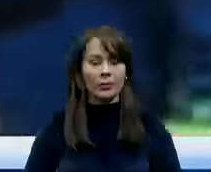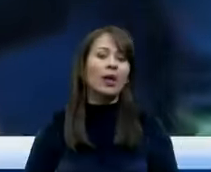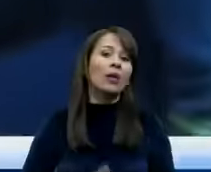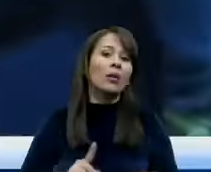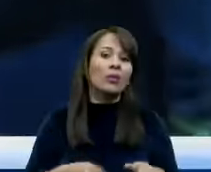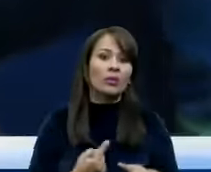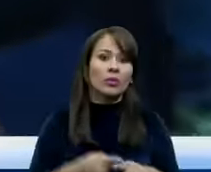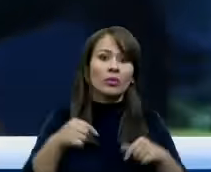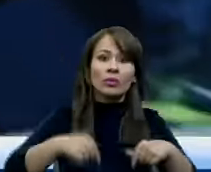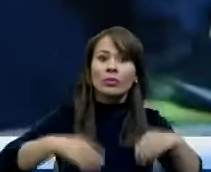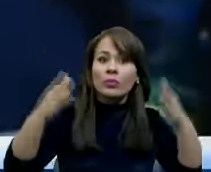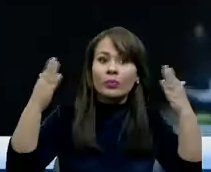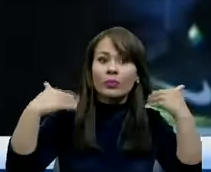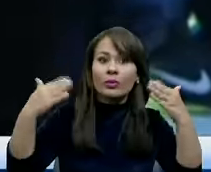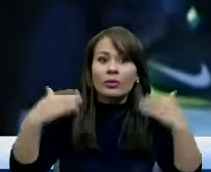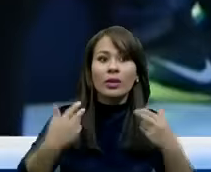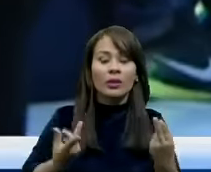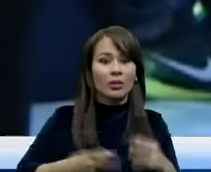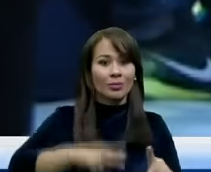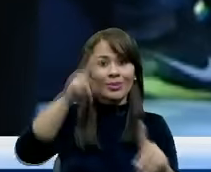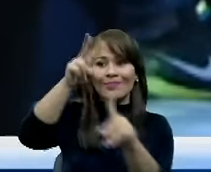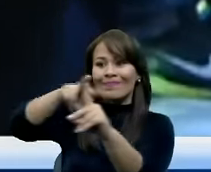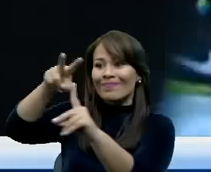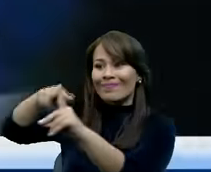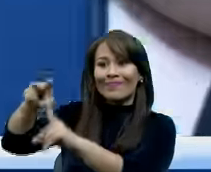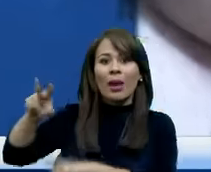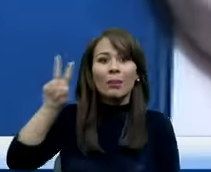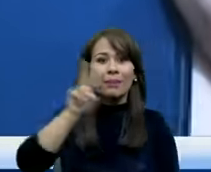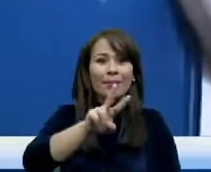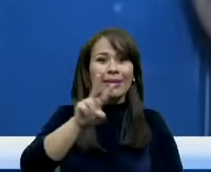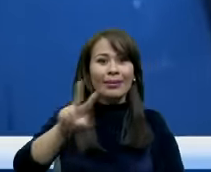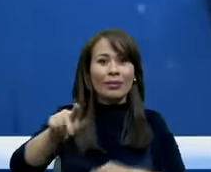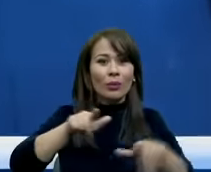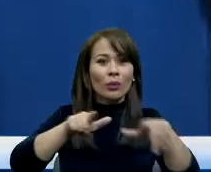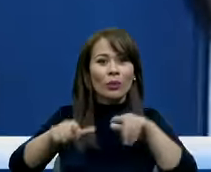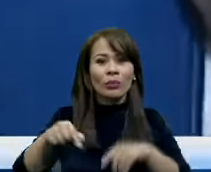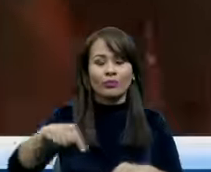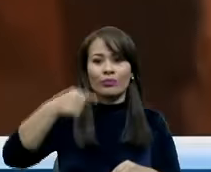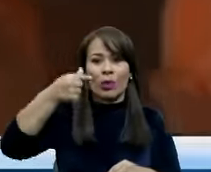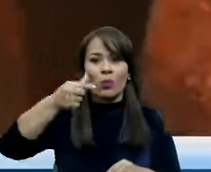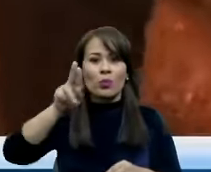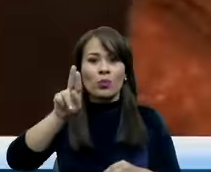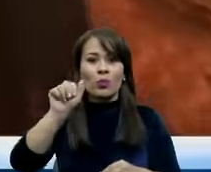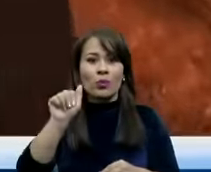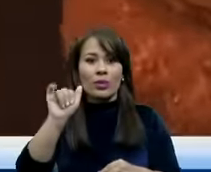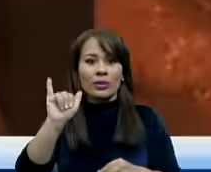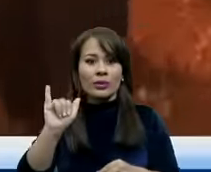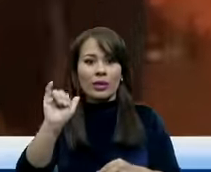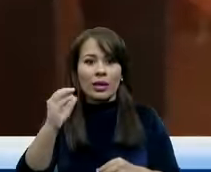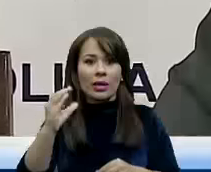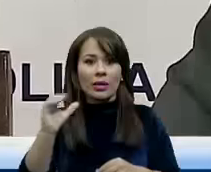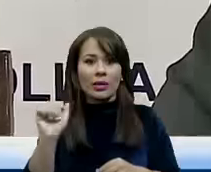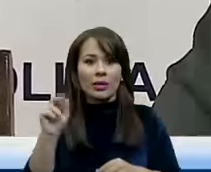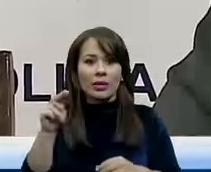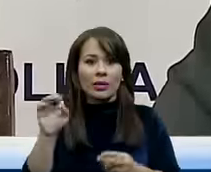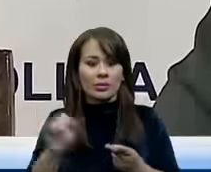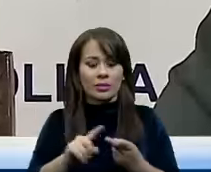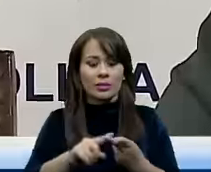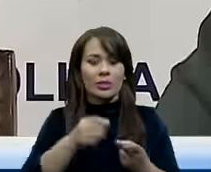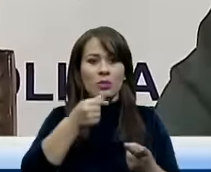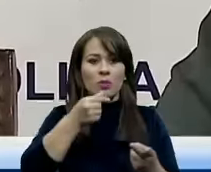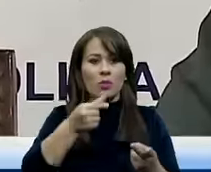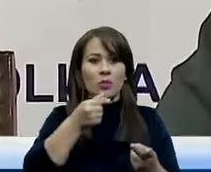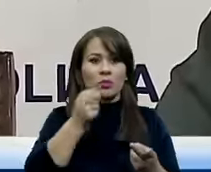Mientras que en Guayaquil se realizaron 22 allanamientos en sectores como Guayacanes, Cristo del Consuelo y Guasmo Sur. Permite